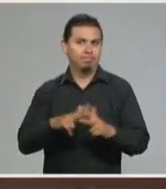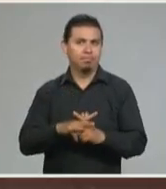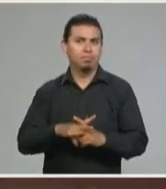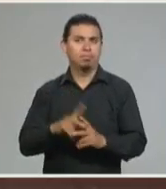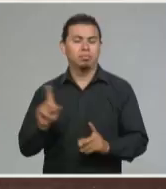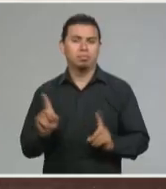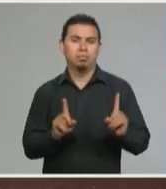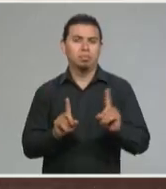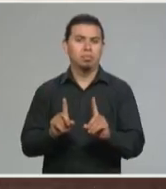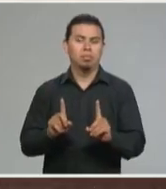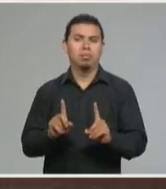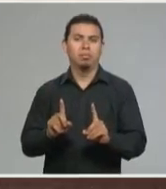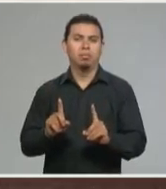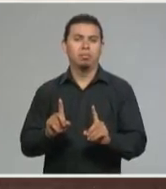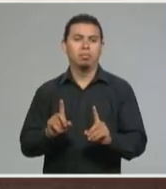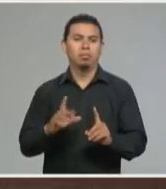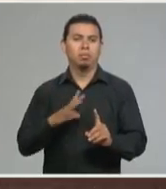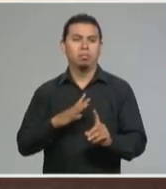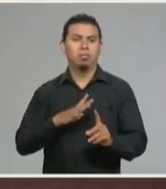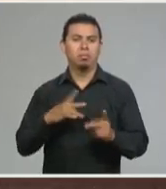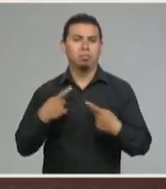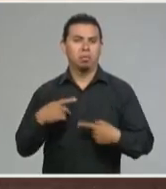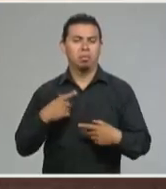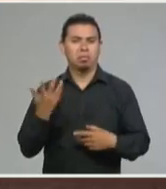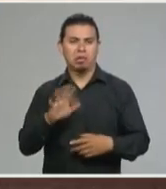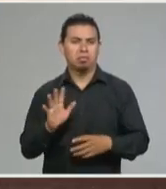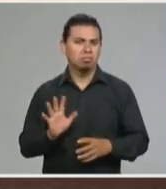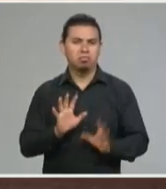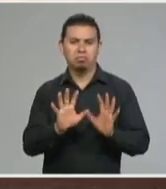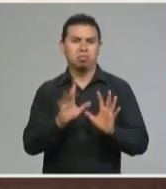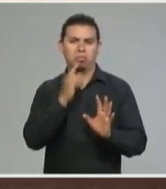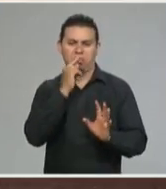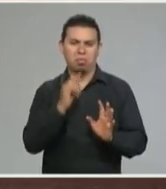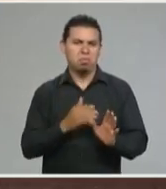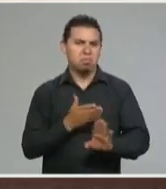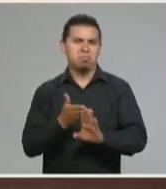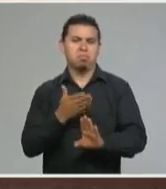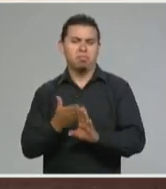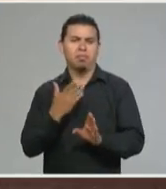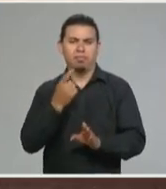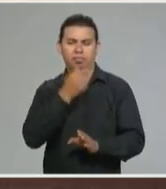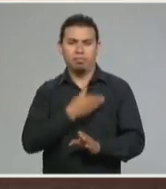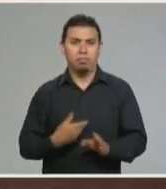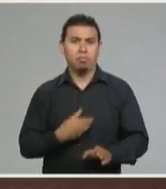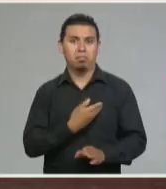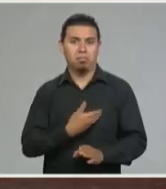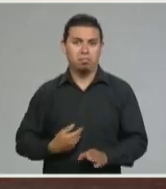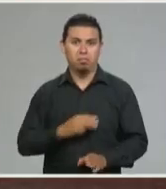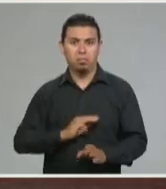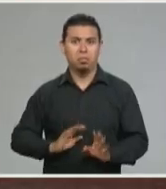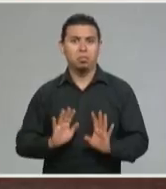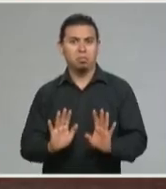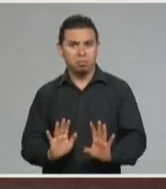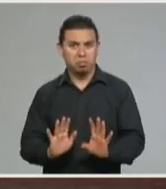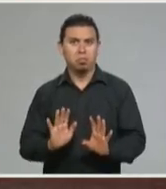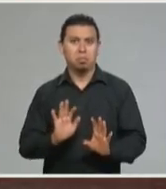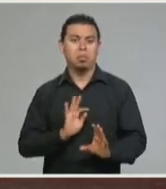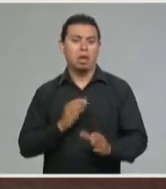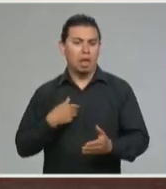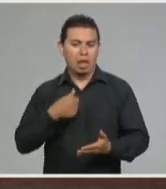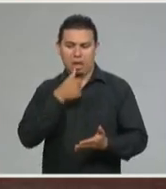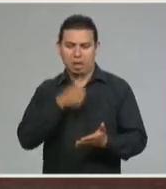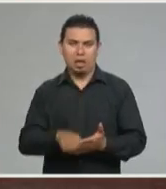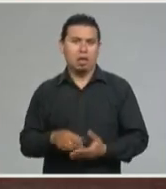personas con el rostro cubierto, tubos y palos que confrontaron a la policía municipal. El presidente municipal dijo que les habían hecho llegar